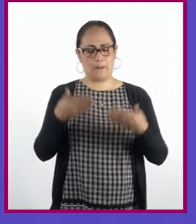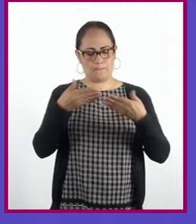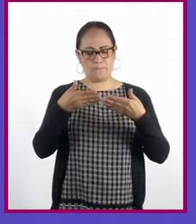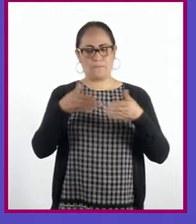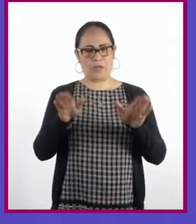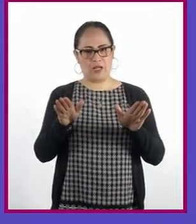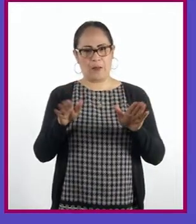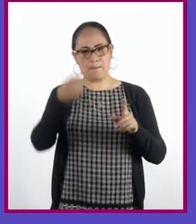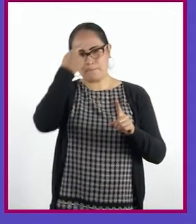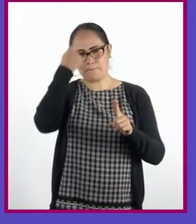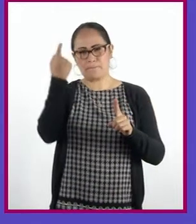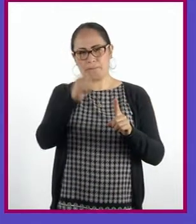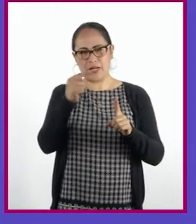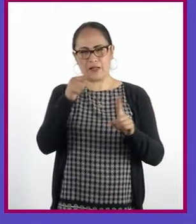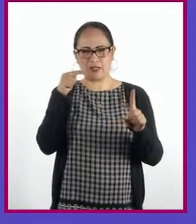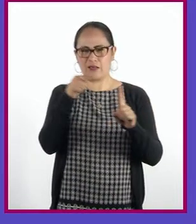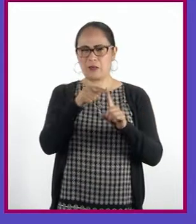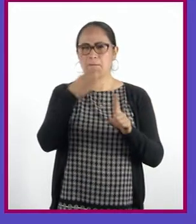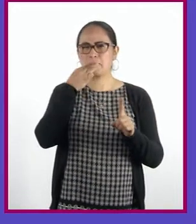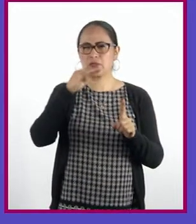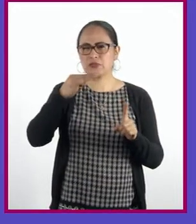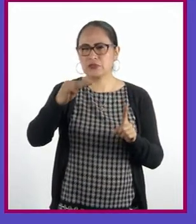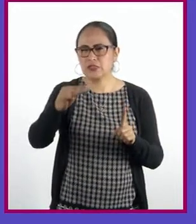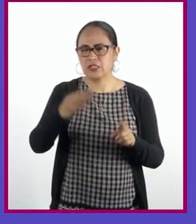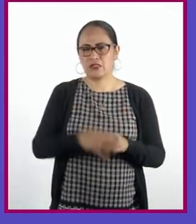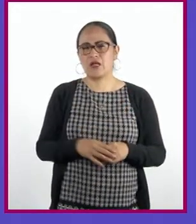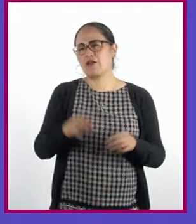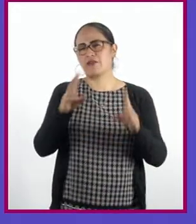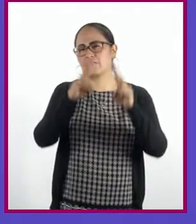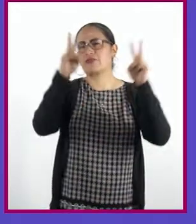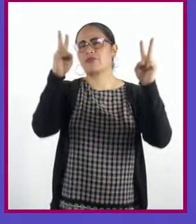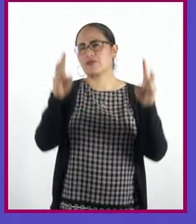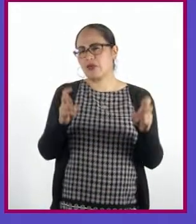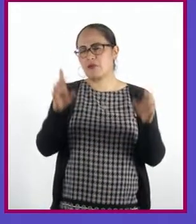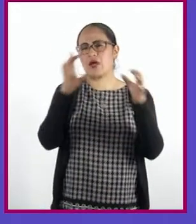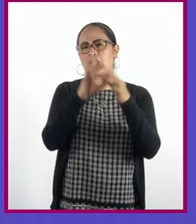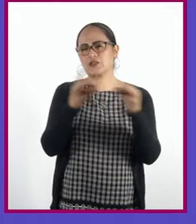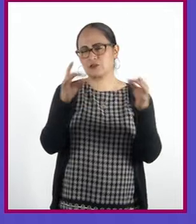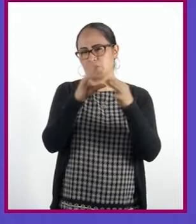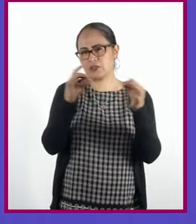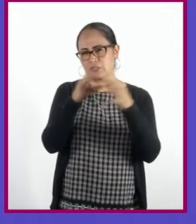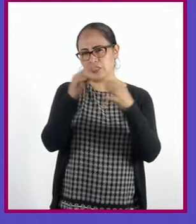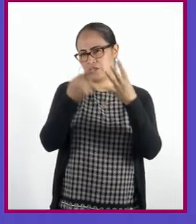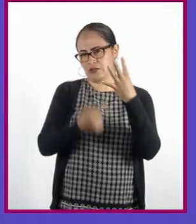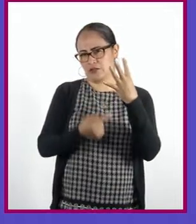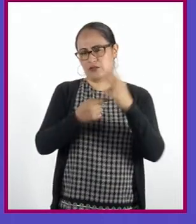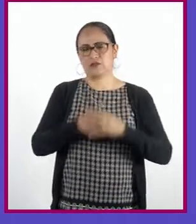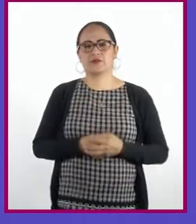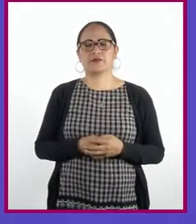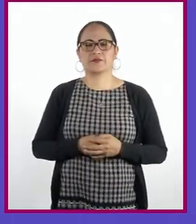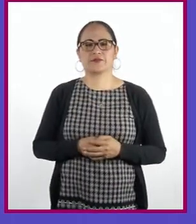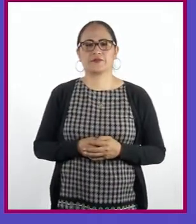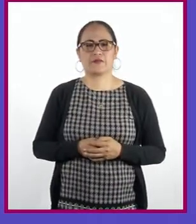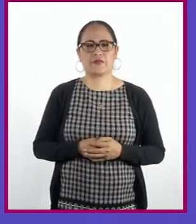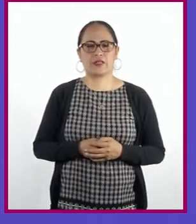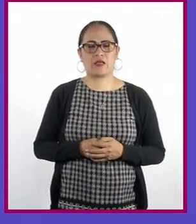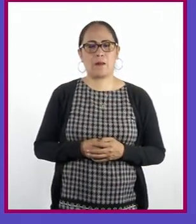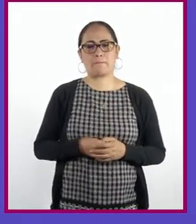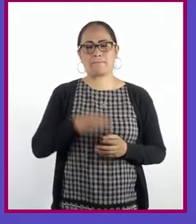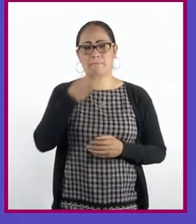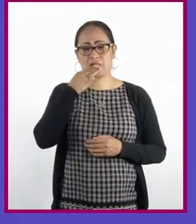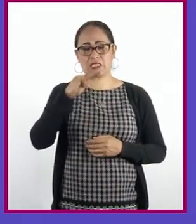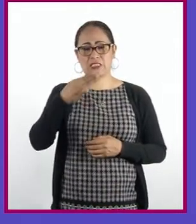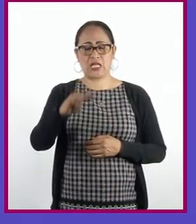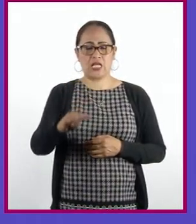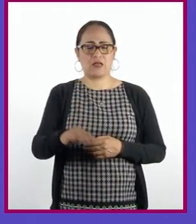sintetiza el propósito del mensaje. Empieza a abordar el tema que se tratará en la carta y para no entrar con un mensaje frío, empieza